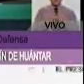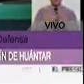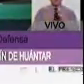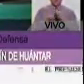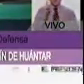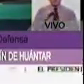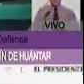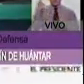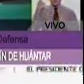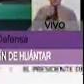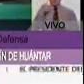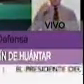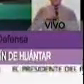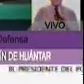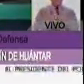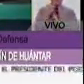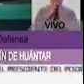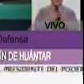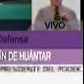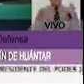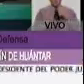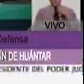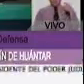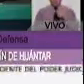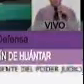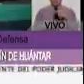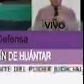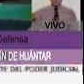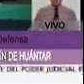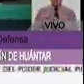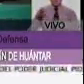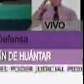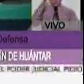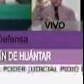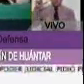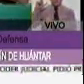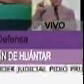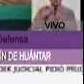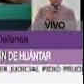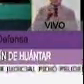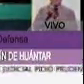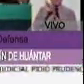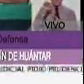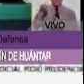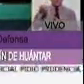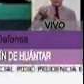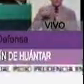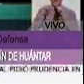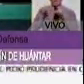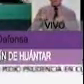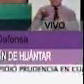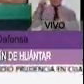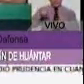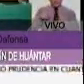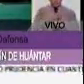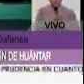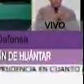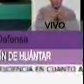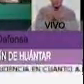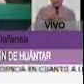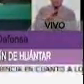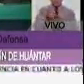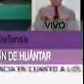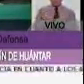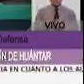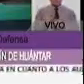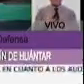aquellos que acusaban falsamente a los comandos de Chavín de Huántar, eran necesarias de ser utilizadas